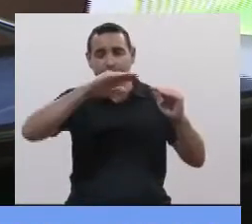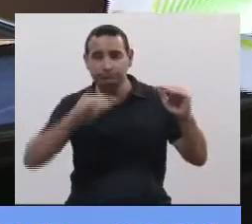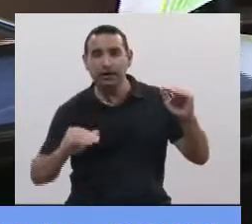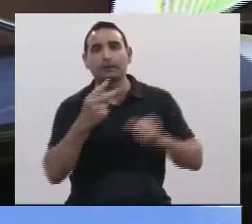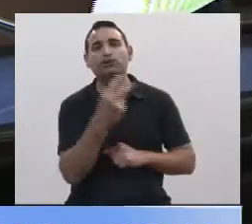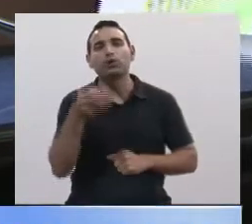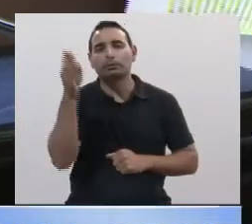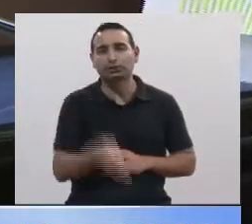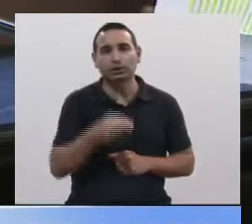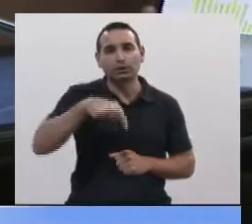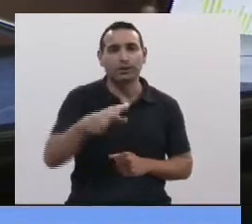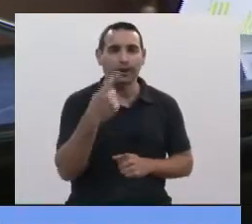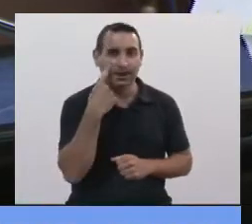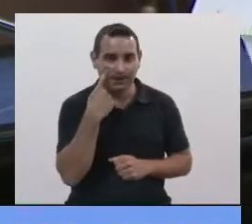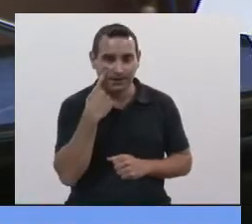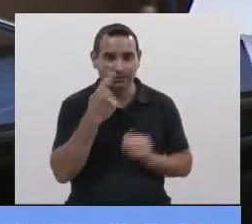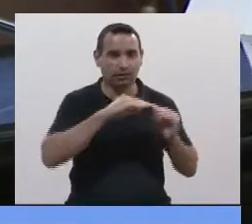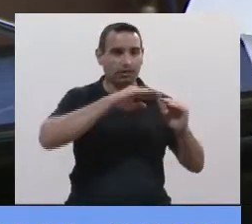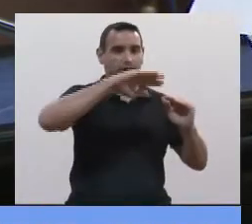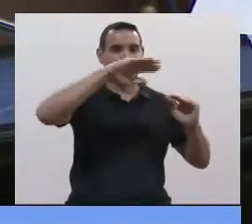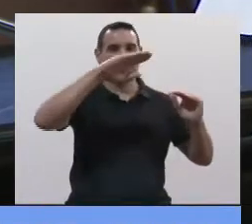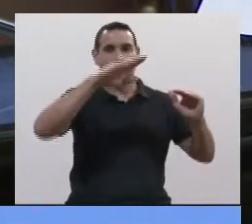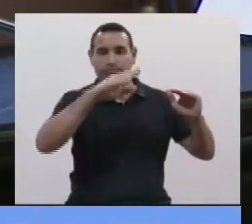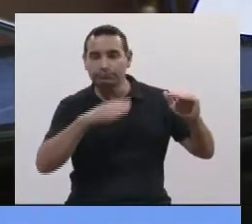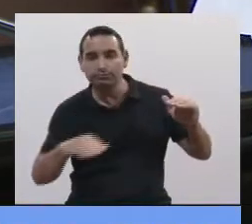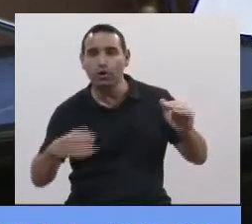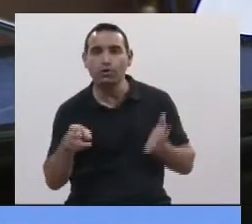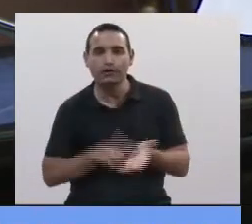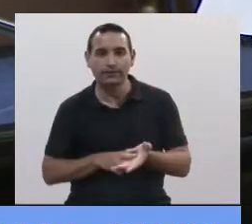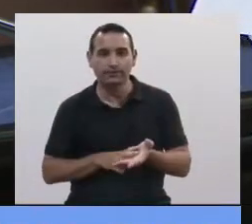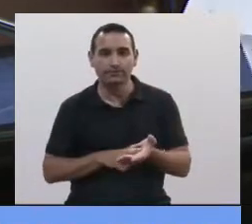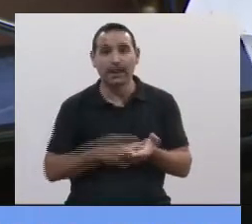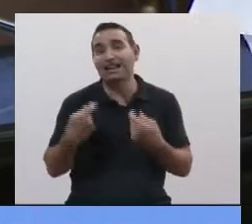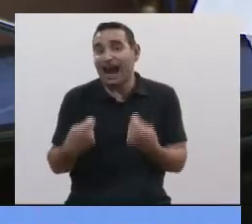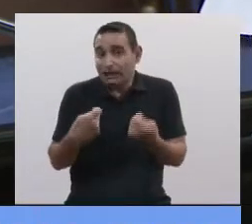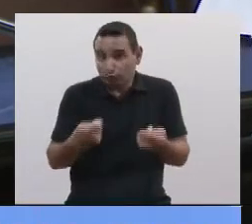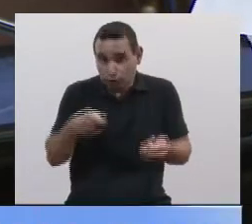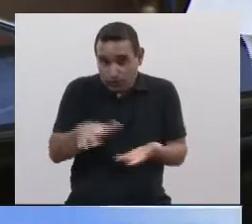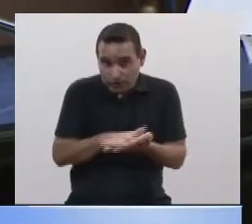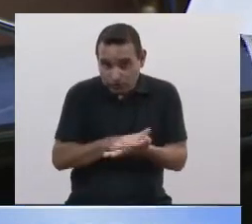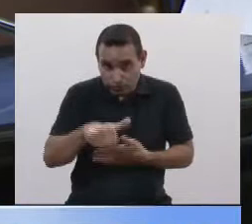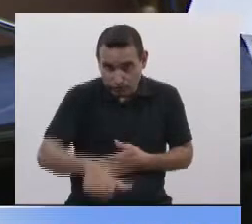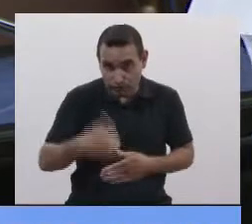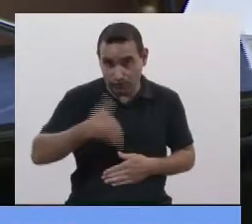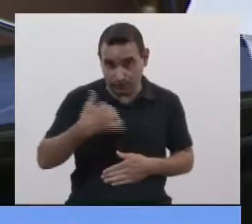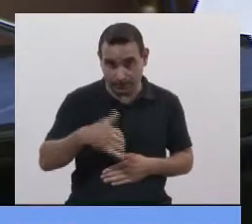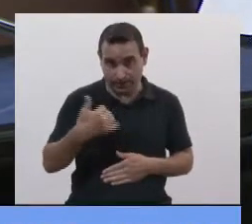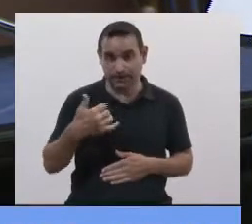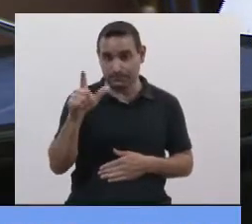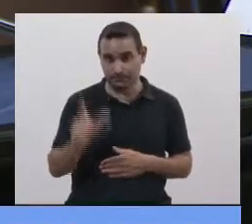22% del Producto Bruto, el gasto de la nación, el gasto primario de la nación. Si le